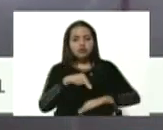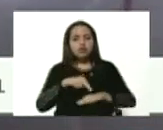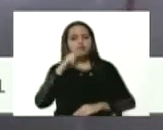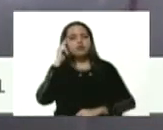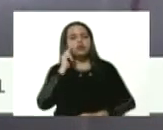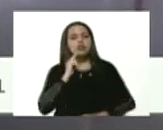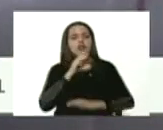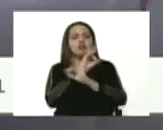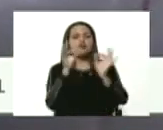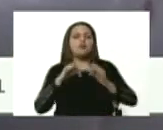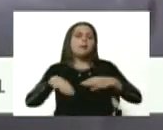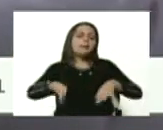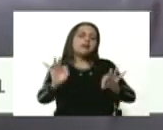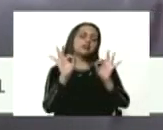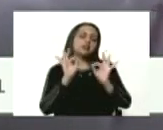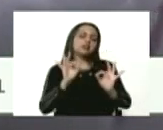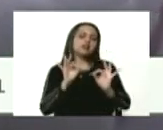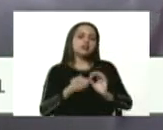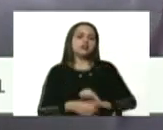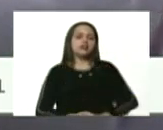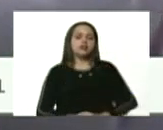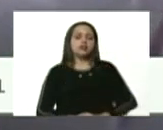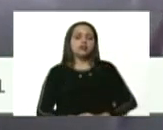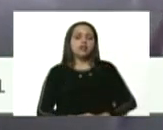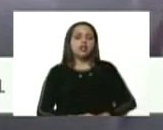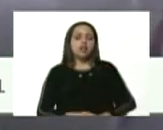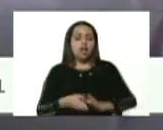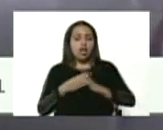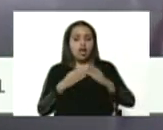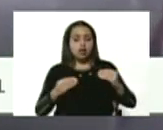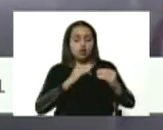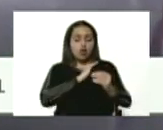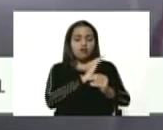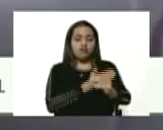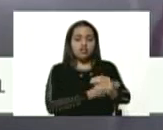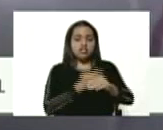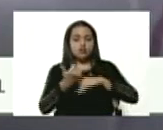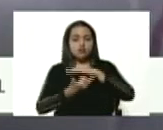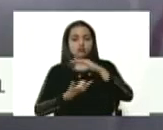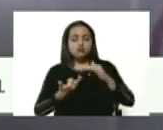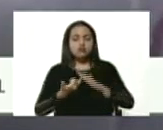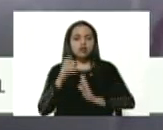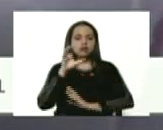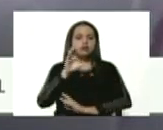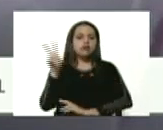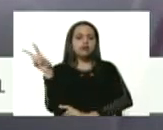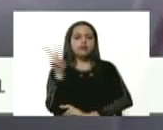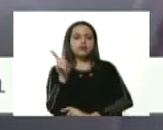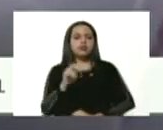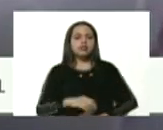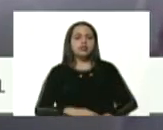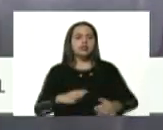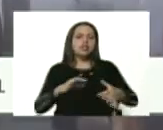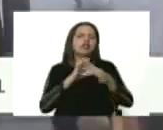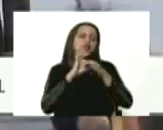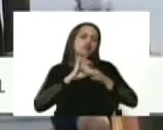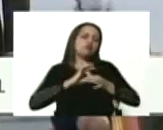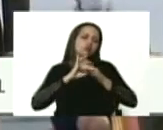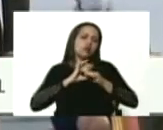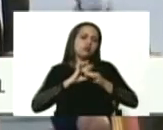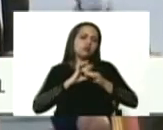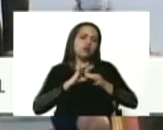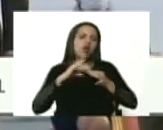muy especial, le pido a todas las fuerzas institucionales del Estado venezolano que nos unamos con